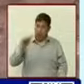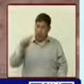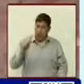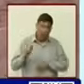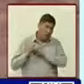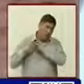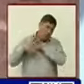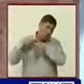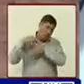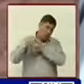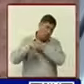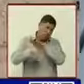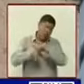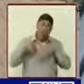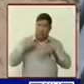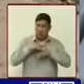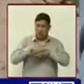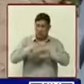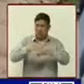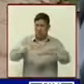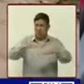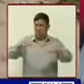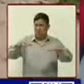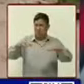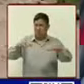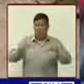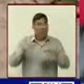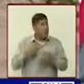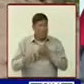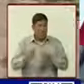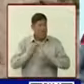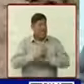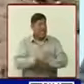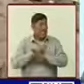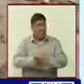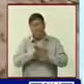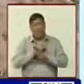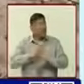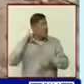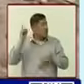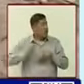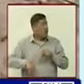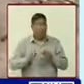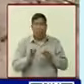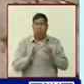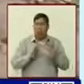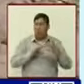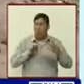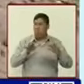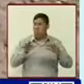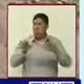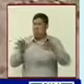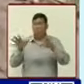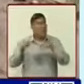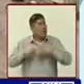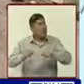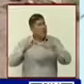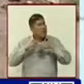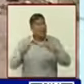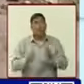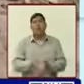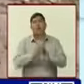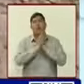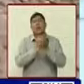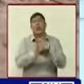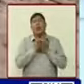La mazamorra continúa anegando la comunidad. Pese a los esfuerzos de los pobladores, aún no se puede desviar el curso del agua y piden la colaboración de